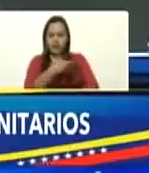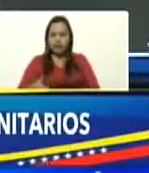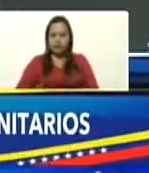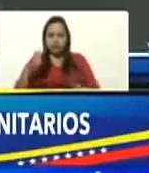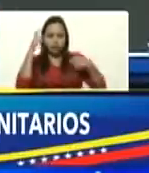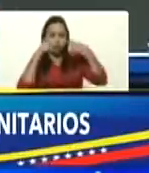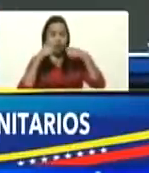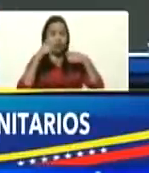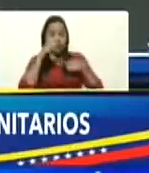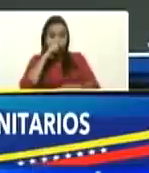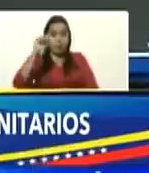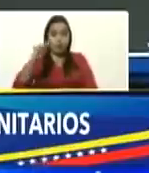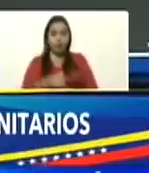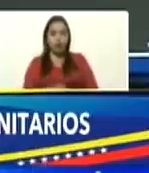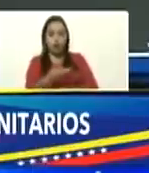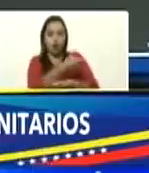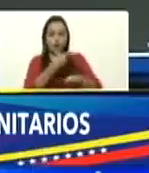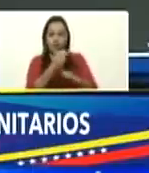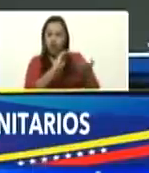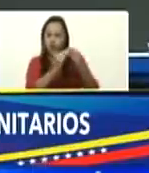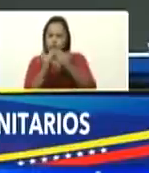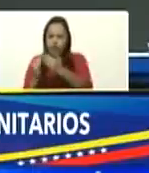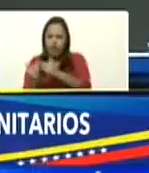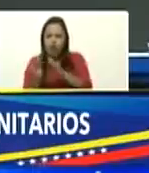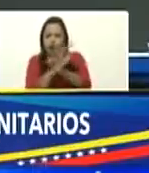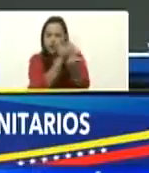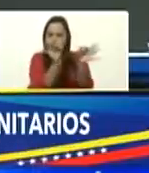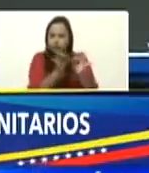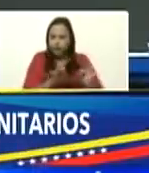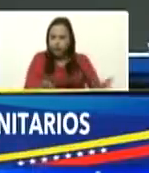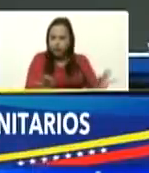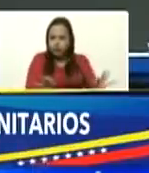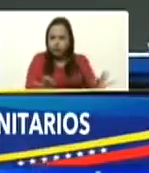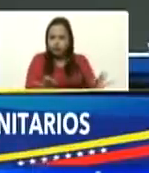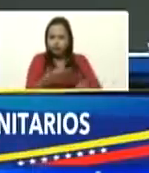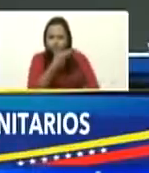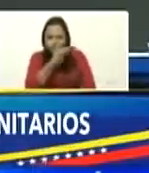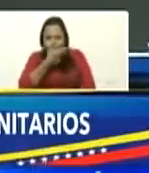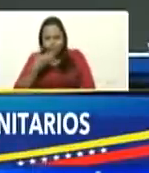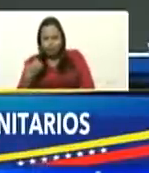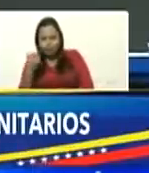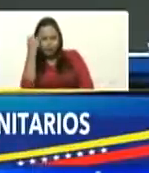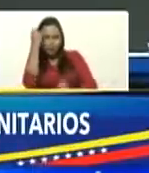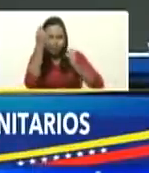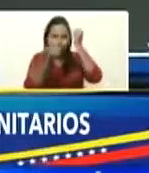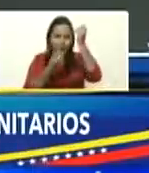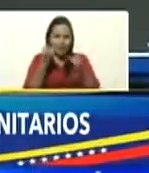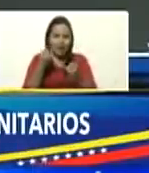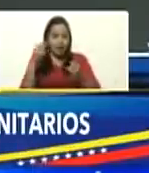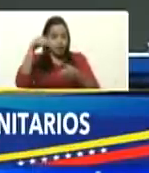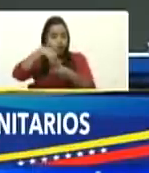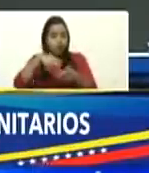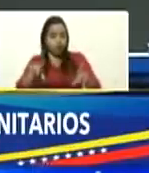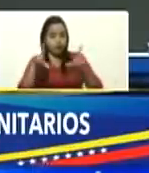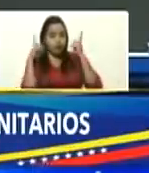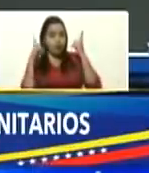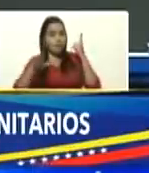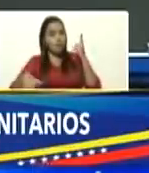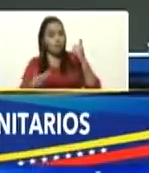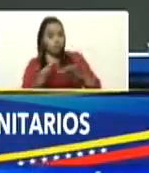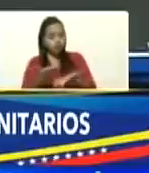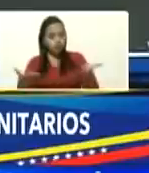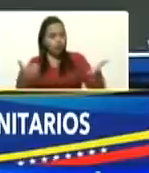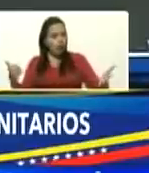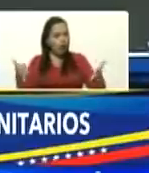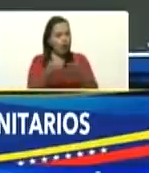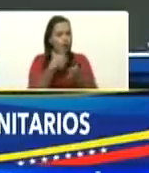gobiernos comunitarios es el método, es la forma que ideamos en el Estado de La Guaira de poder darle un duro